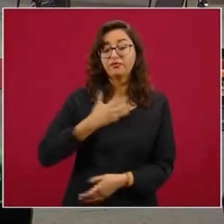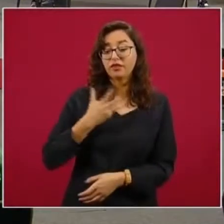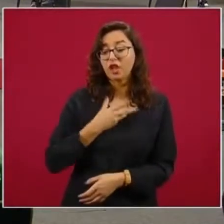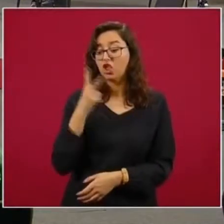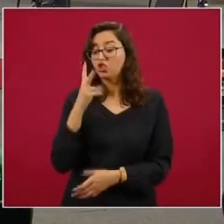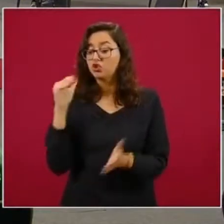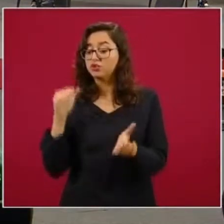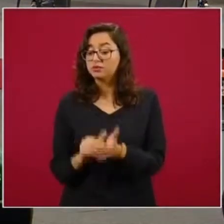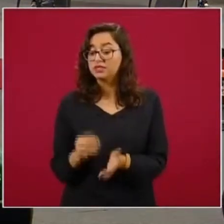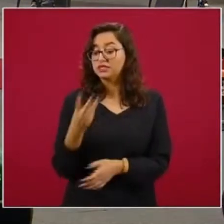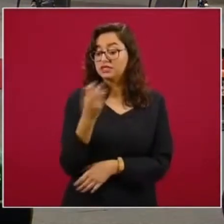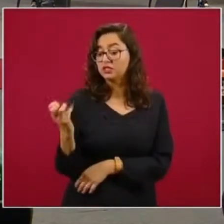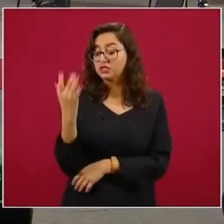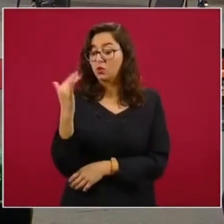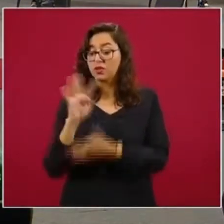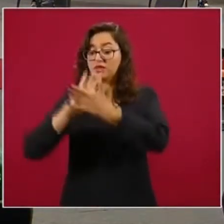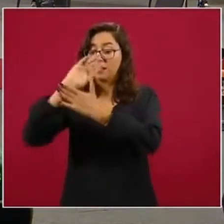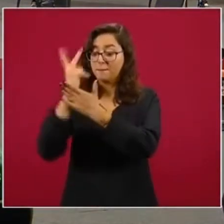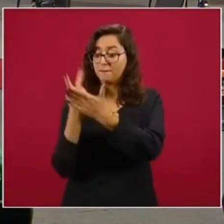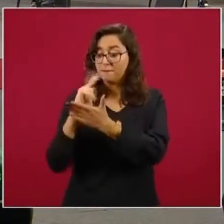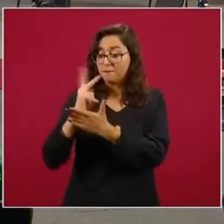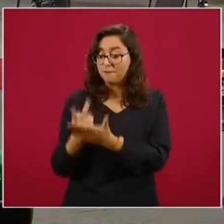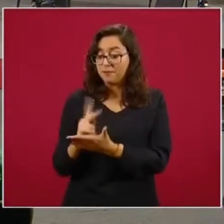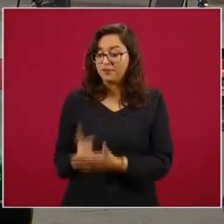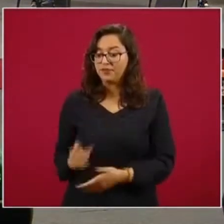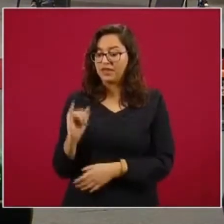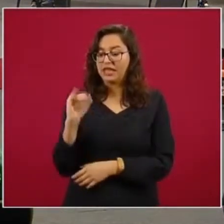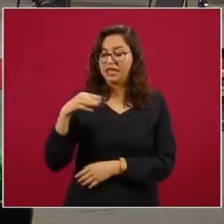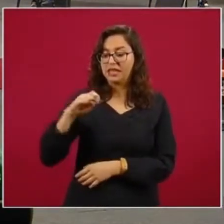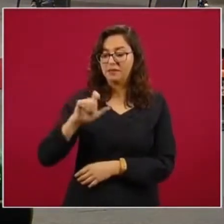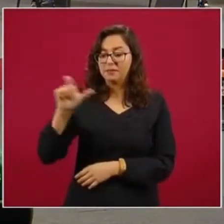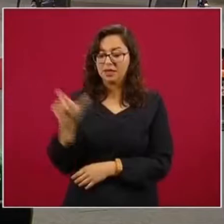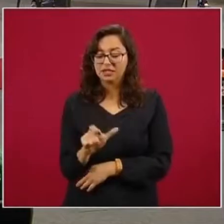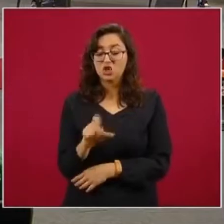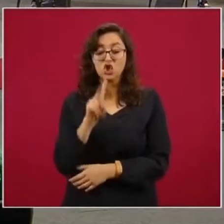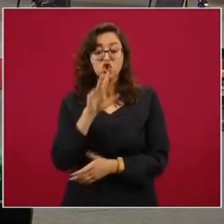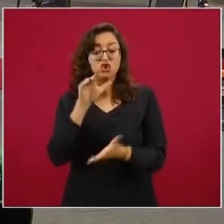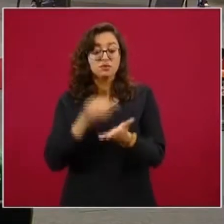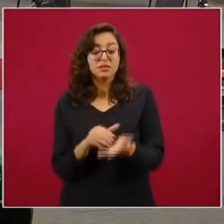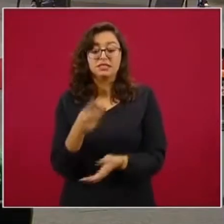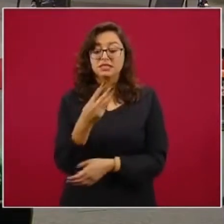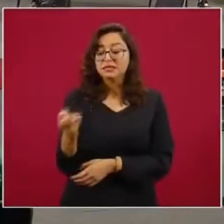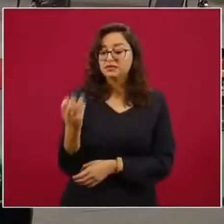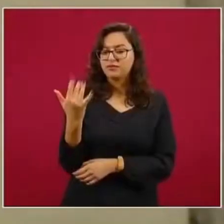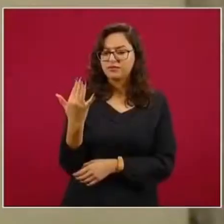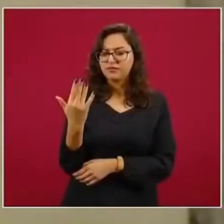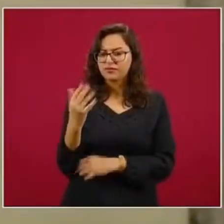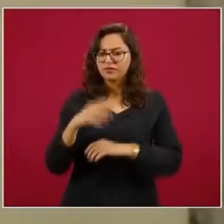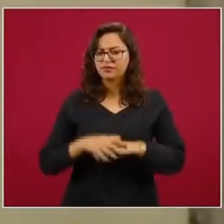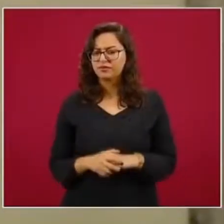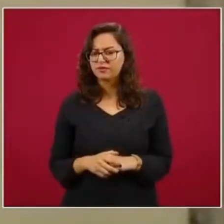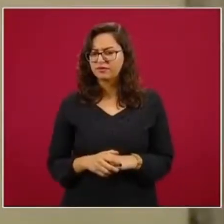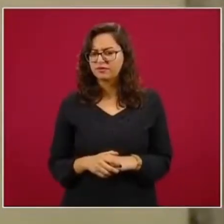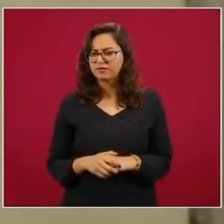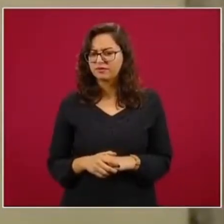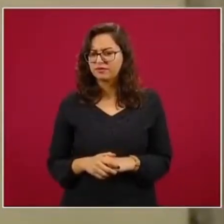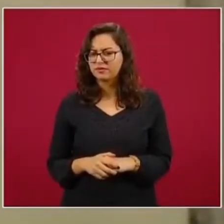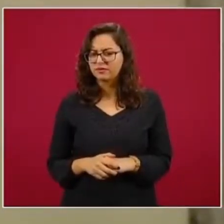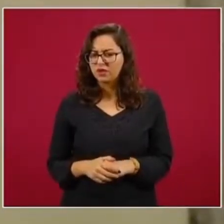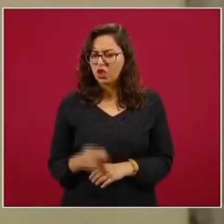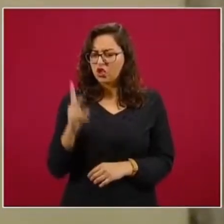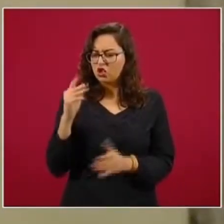2.350 programas de estos que le estoy hablando, que se llaman IMEX, 2.350. ¿Sabe usted cuántos de